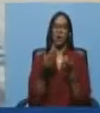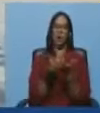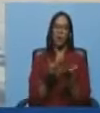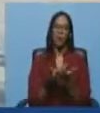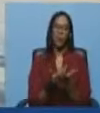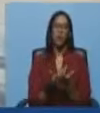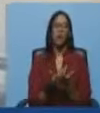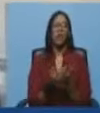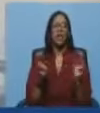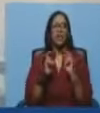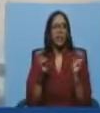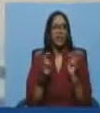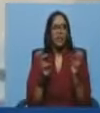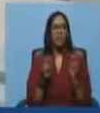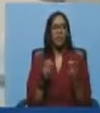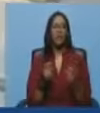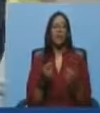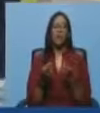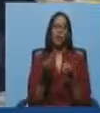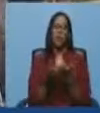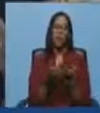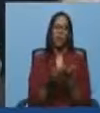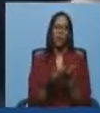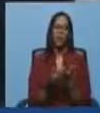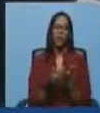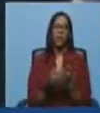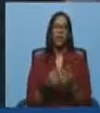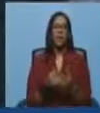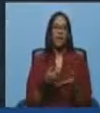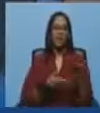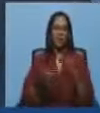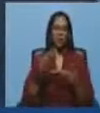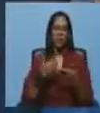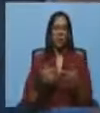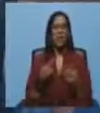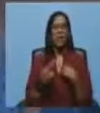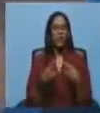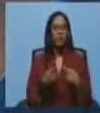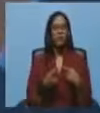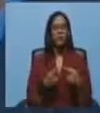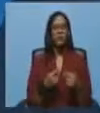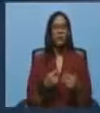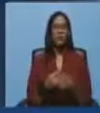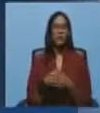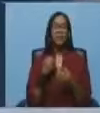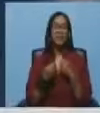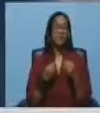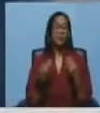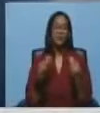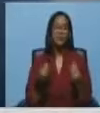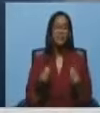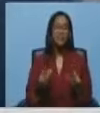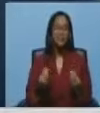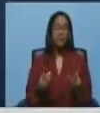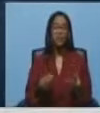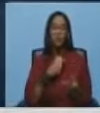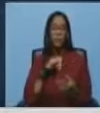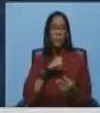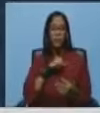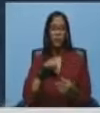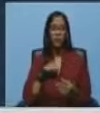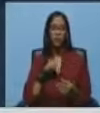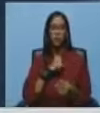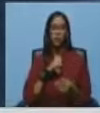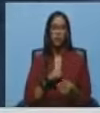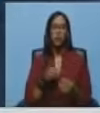aristas en el tema de la economía digital, eso tiene aristas en la cotidianidad. O sea, la cosa digital se hizo tan cotidiana para nosotros, maniobres. O sea,